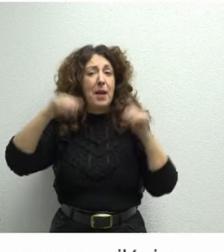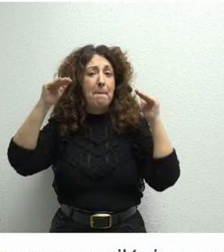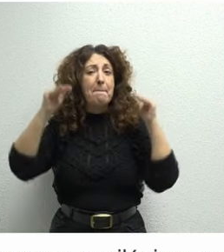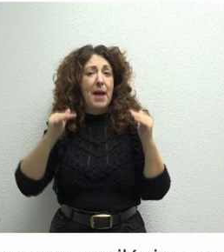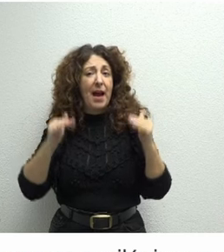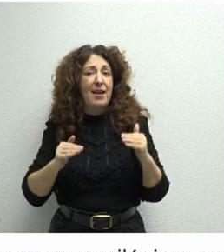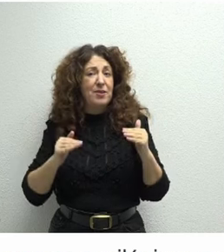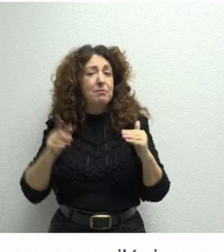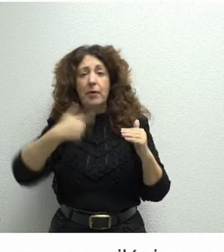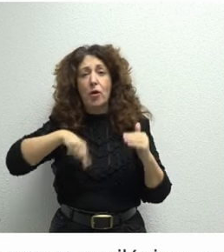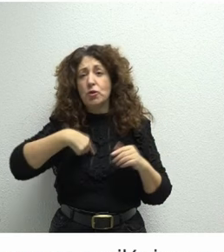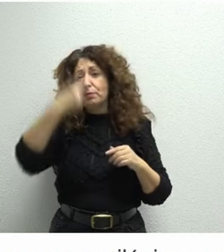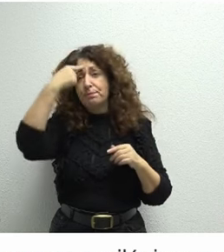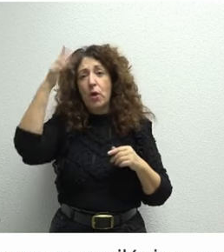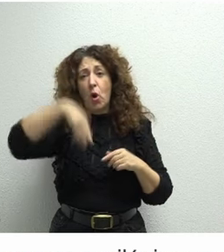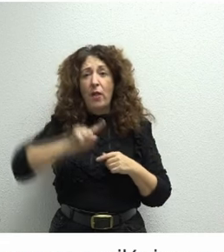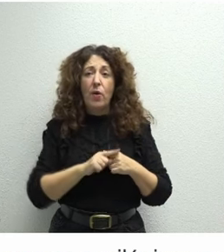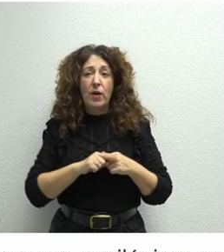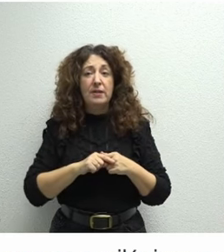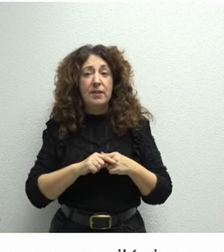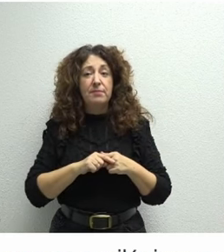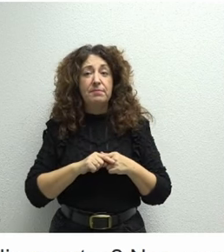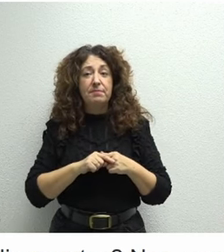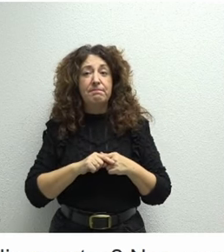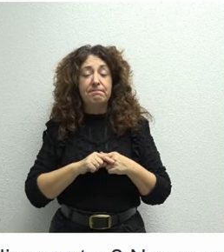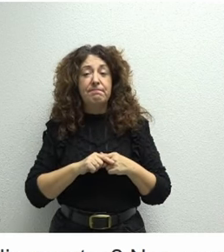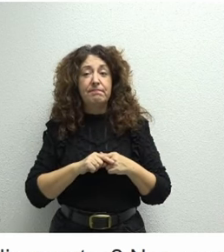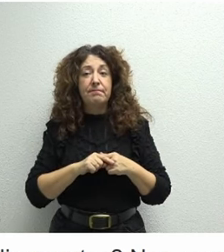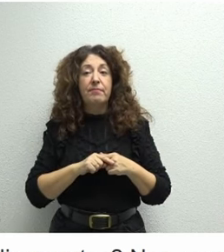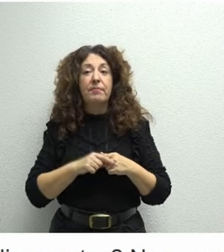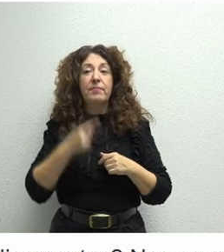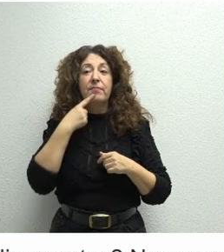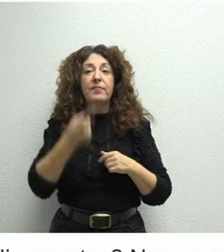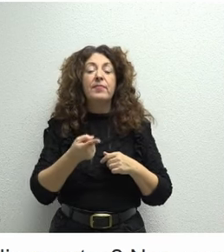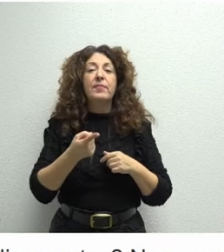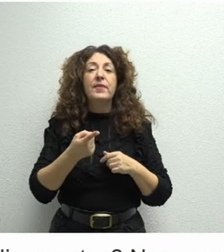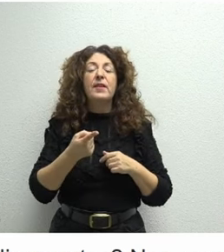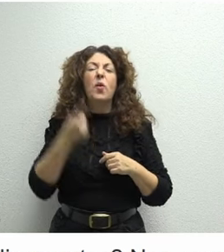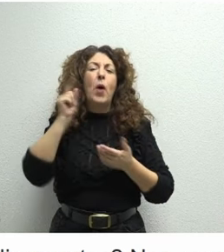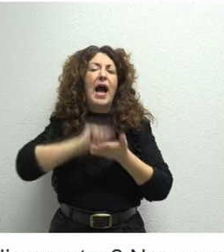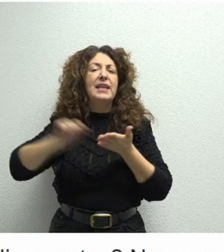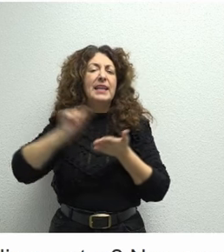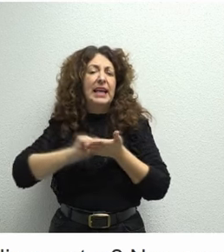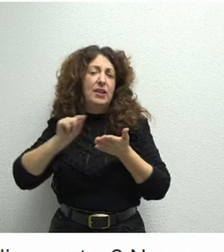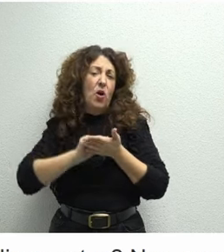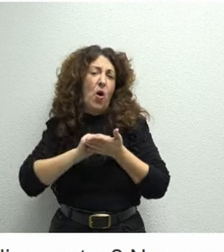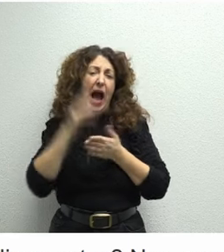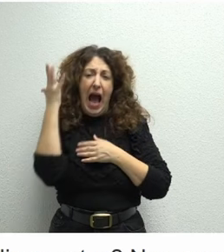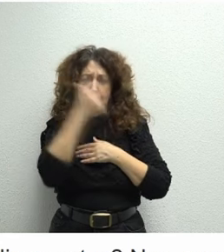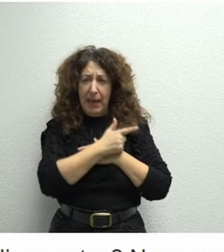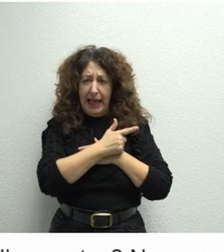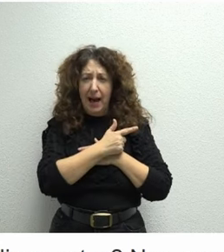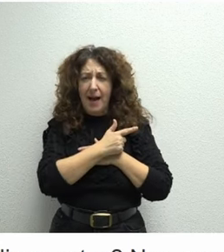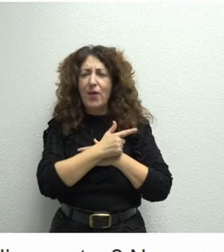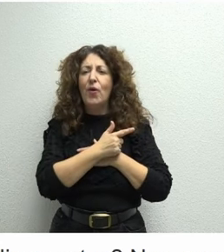tenemos muy poco en cuenta hay un escritor norteamericano que dice empieza empieza una novela